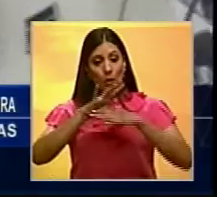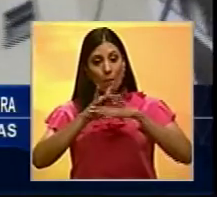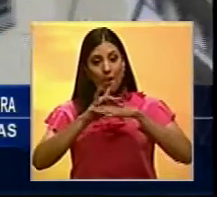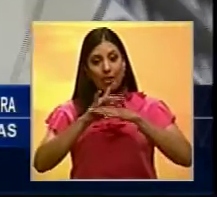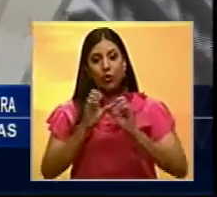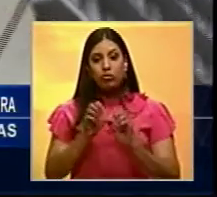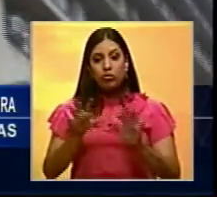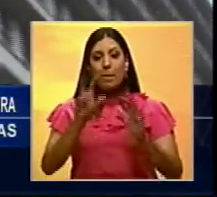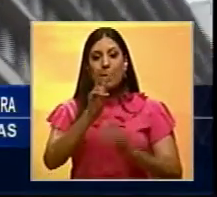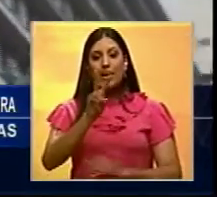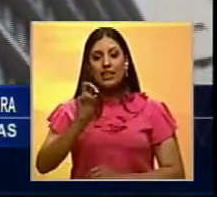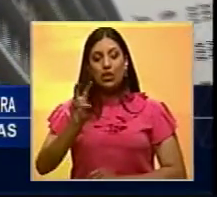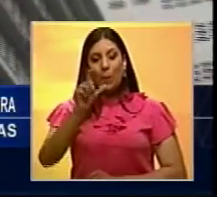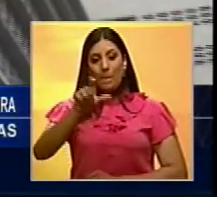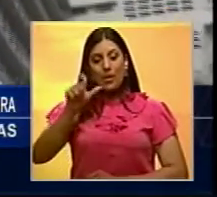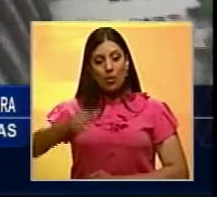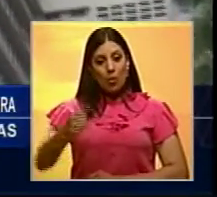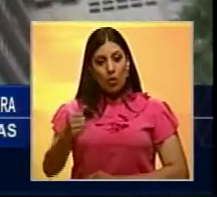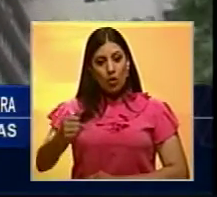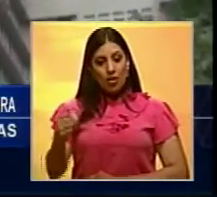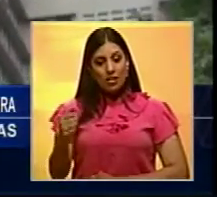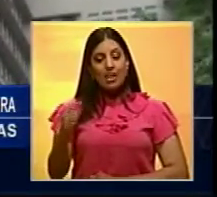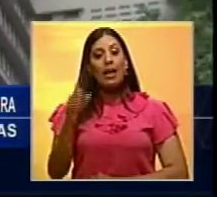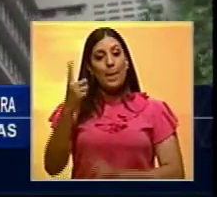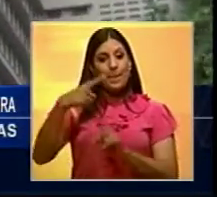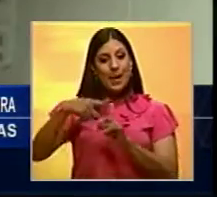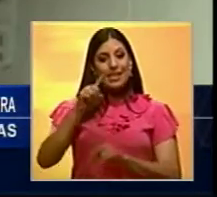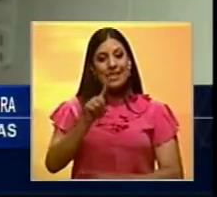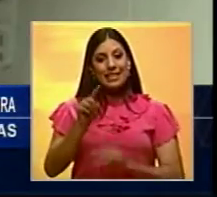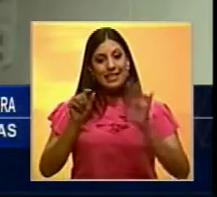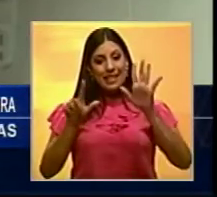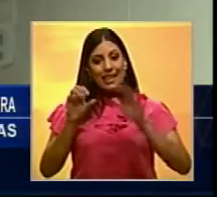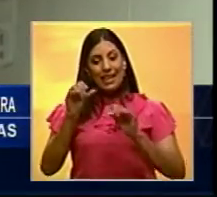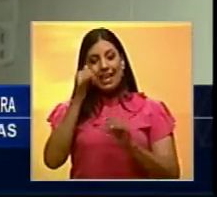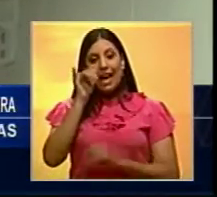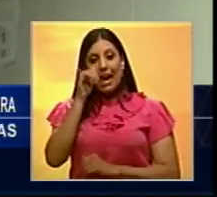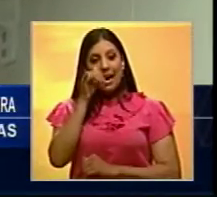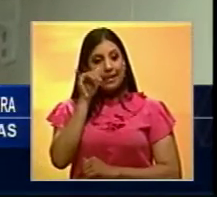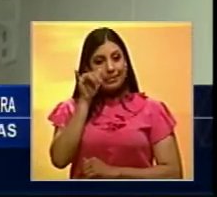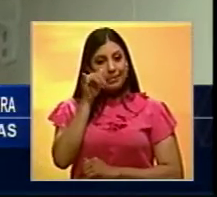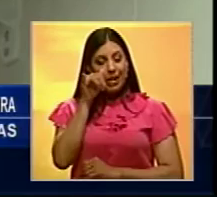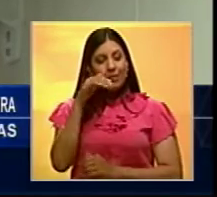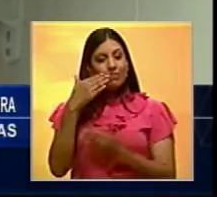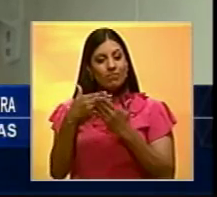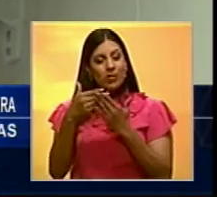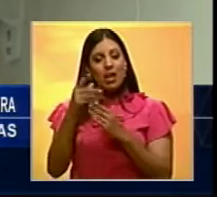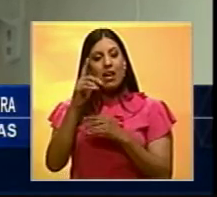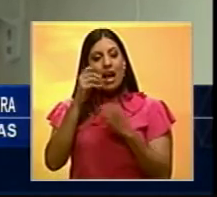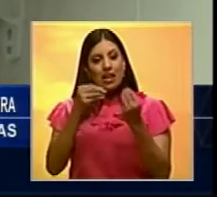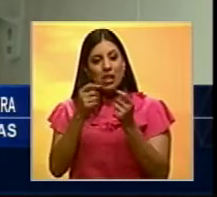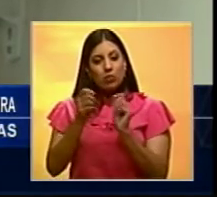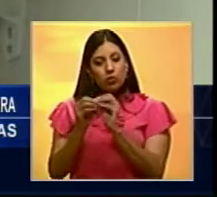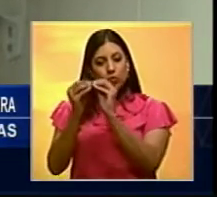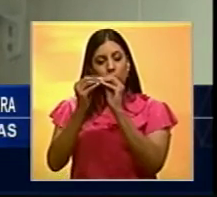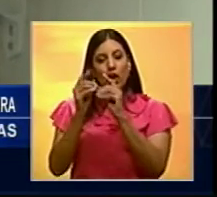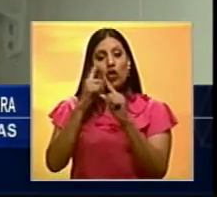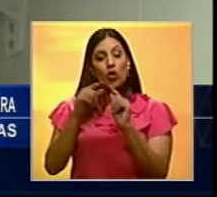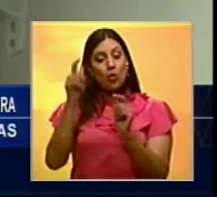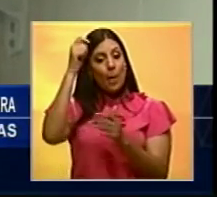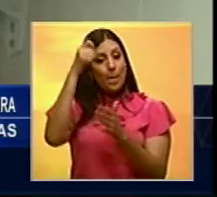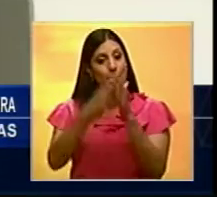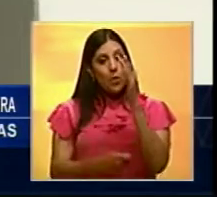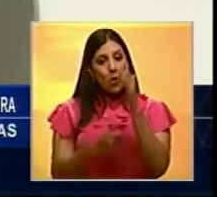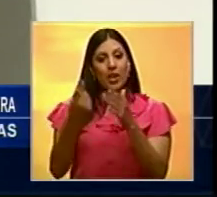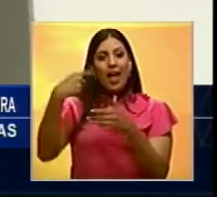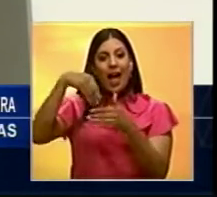se desplegaron 22 funcionarios policiales, además de 170 cámaras de videovigilancia que están siendo restauradas y se prohibió